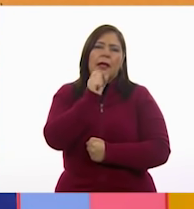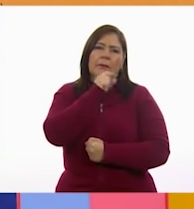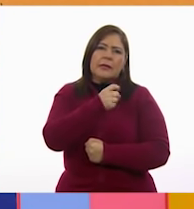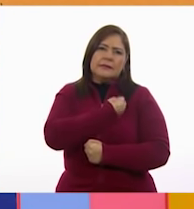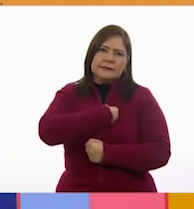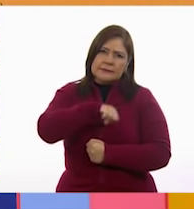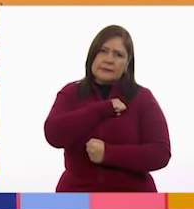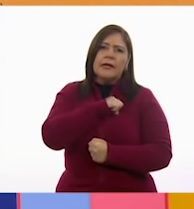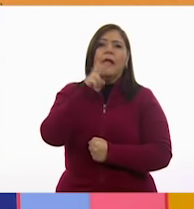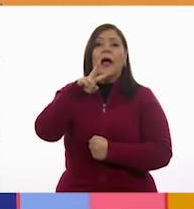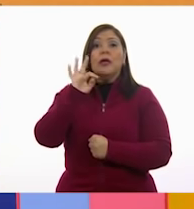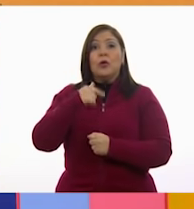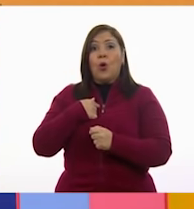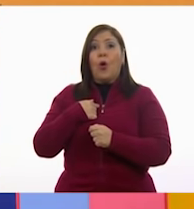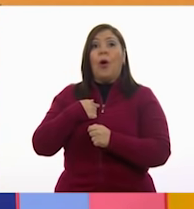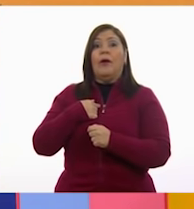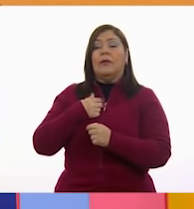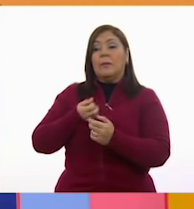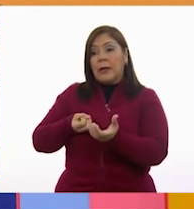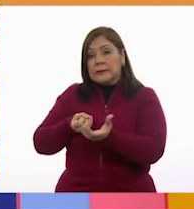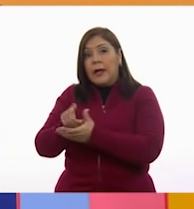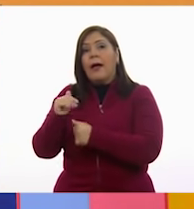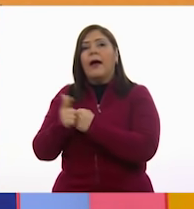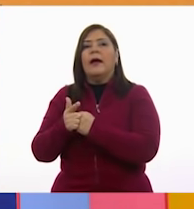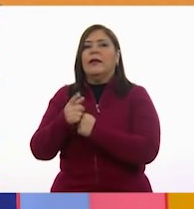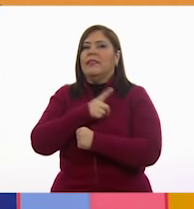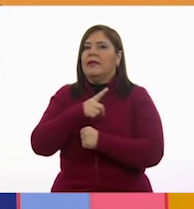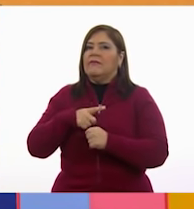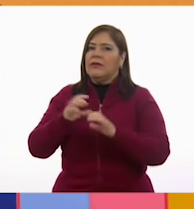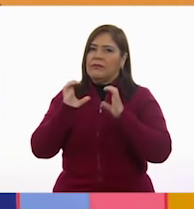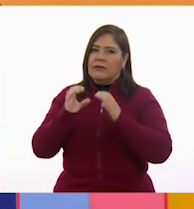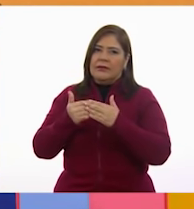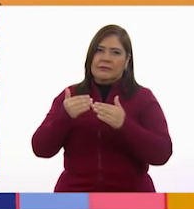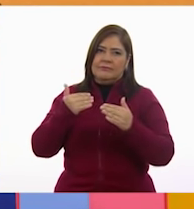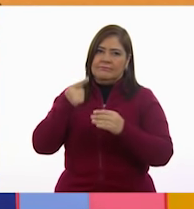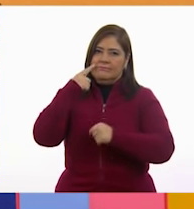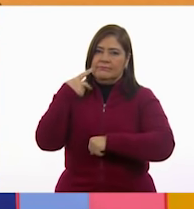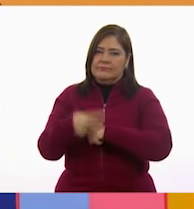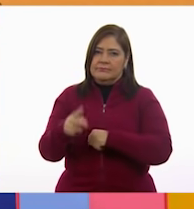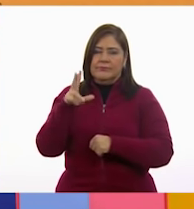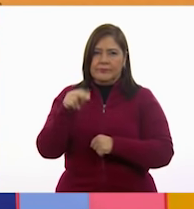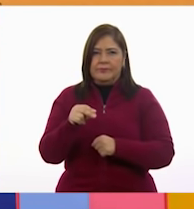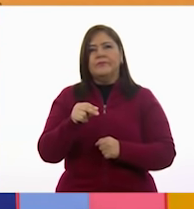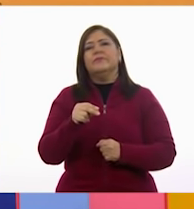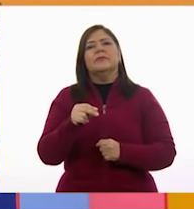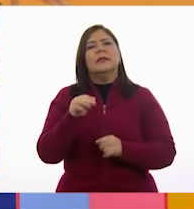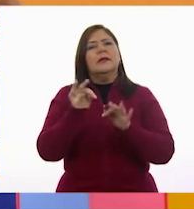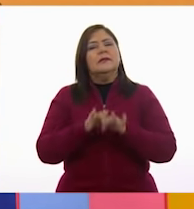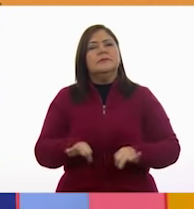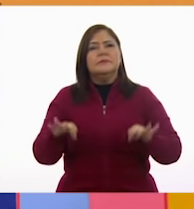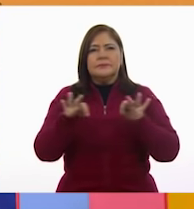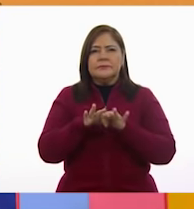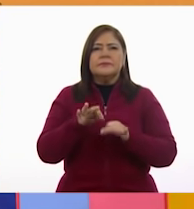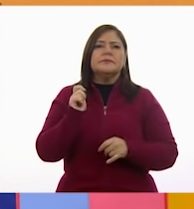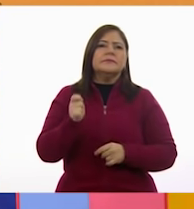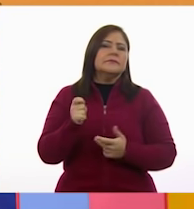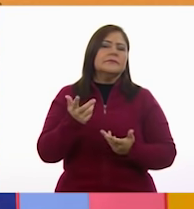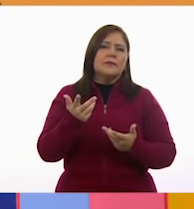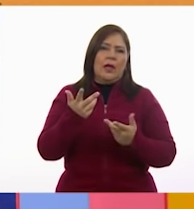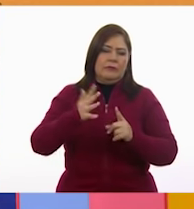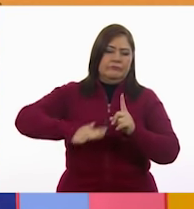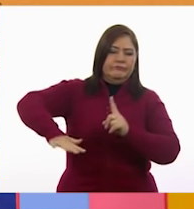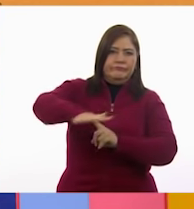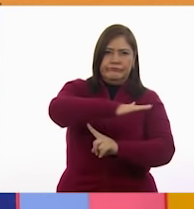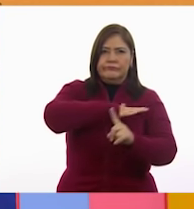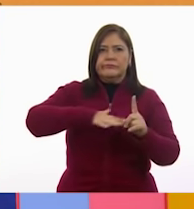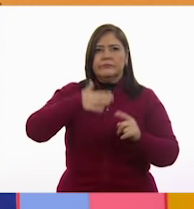sin ningún riesgo. Entonces, niños y niñas, es importante que empecemos a adecuar nuestro espacio. Nosotros ya